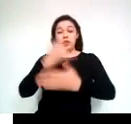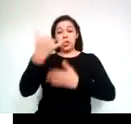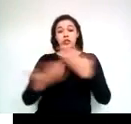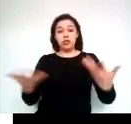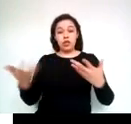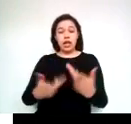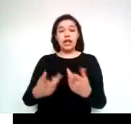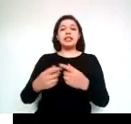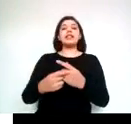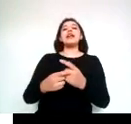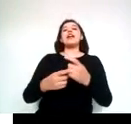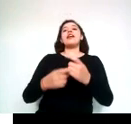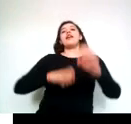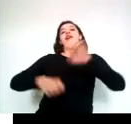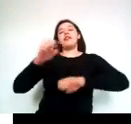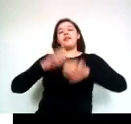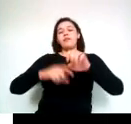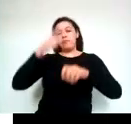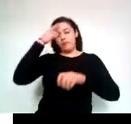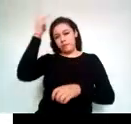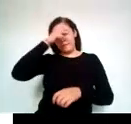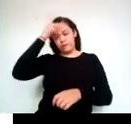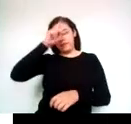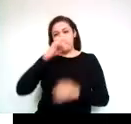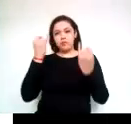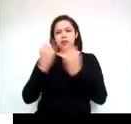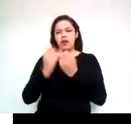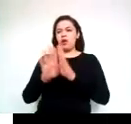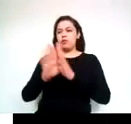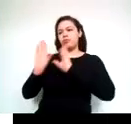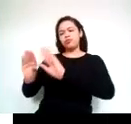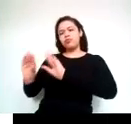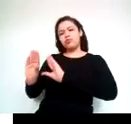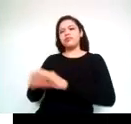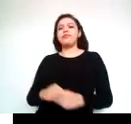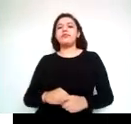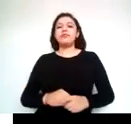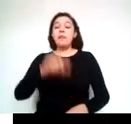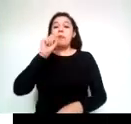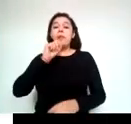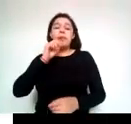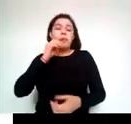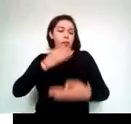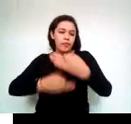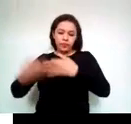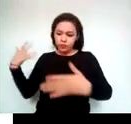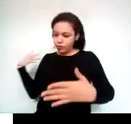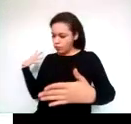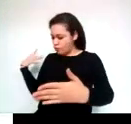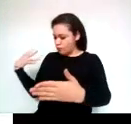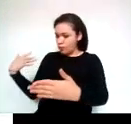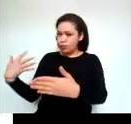alto desempeño, psicología y coaching. Y con toda esta experiencia y con todo esto que nos